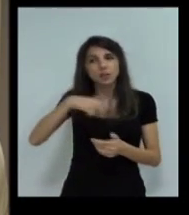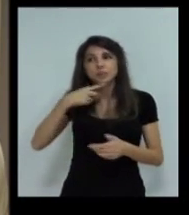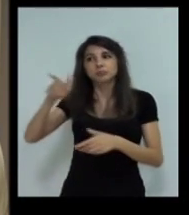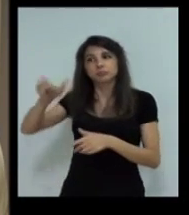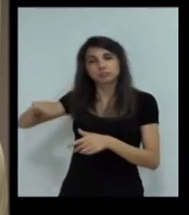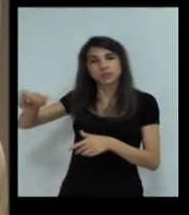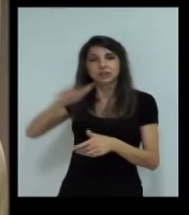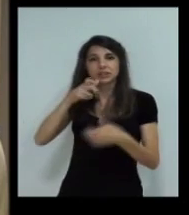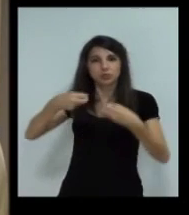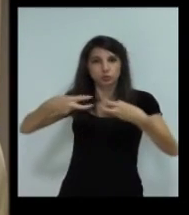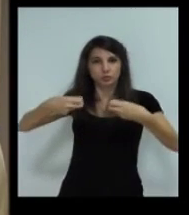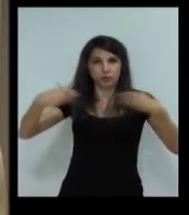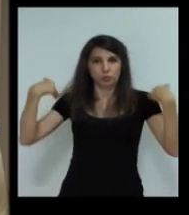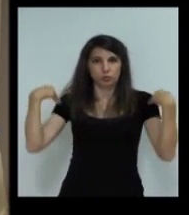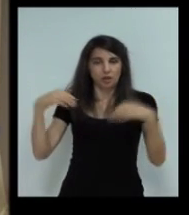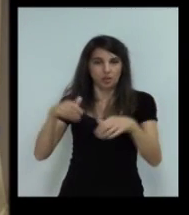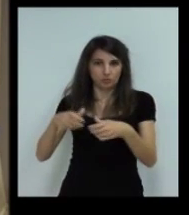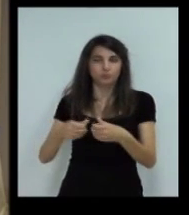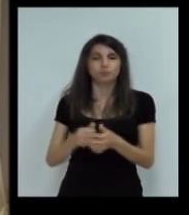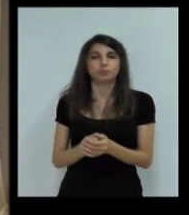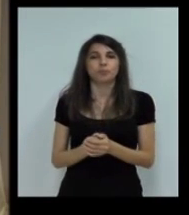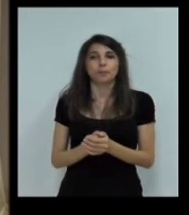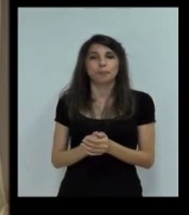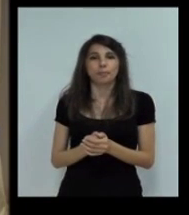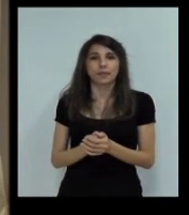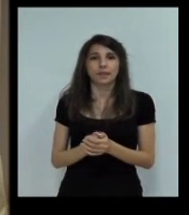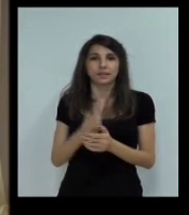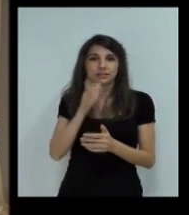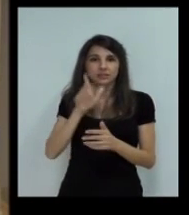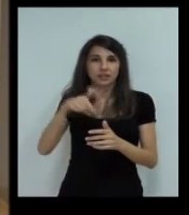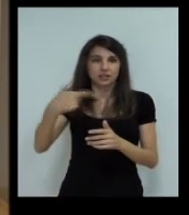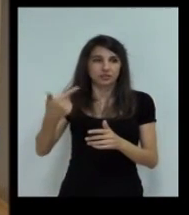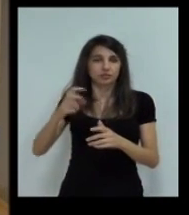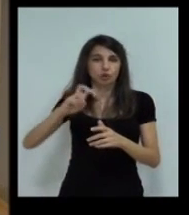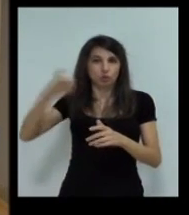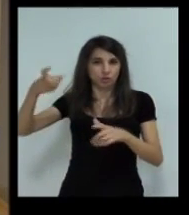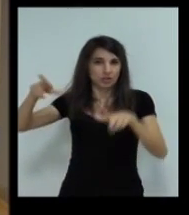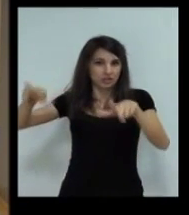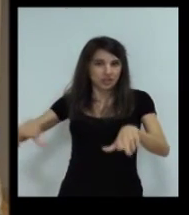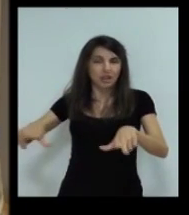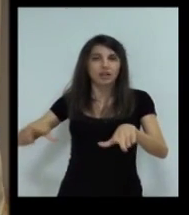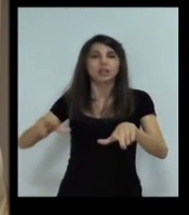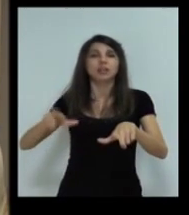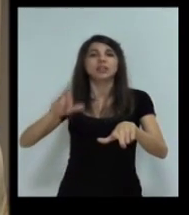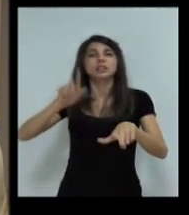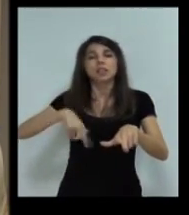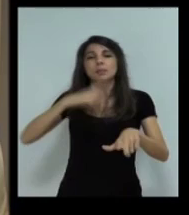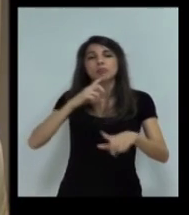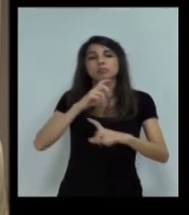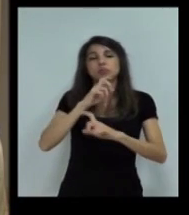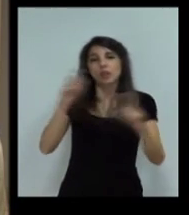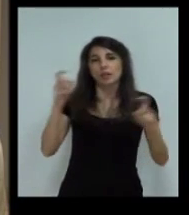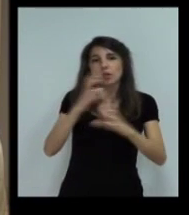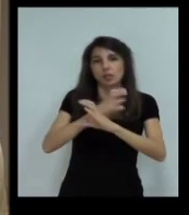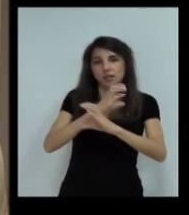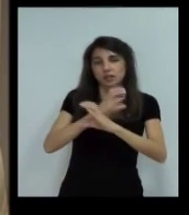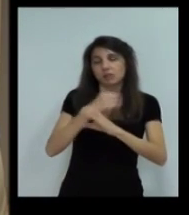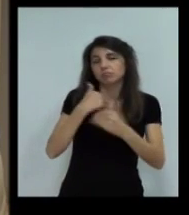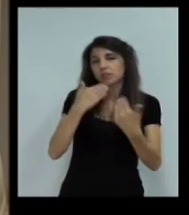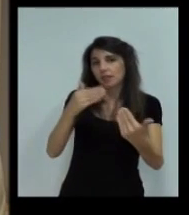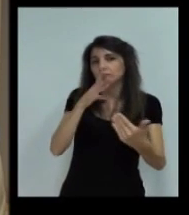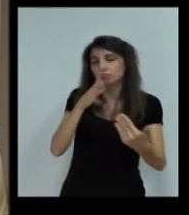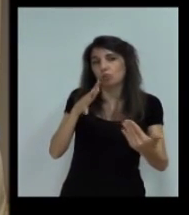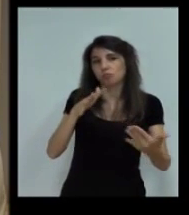subtitulado, aunque no esté en esta sala, al equipo de trabajo y bueno, a la Fundación Centac también pues por promover todo